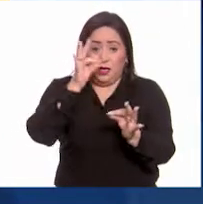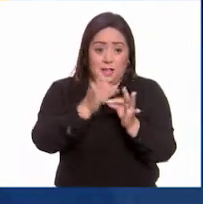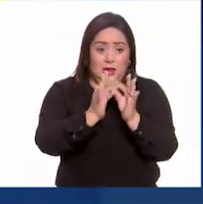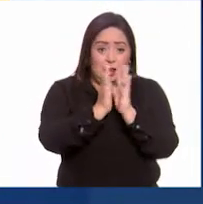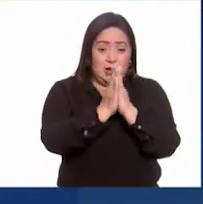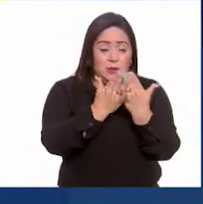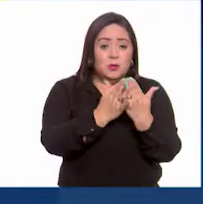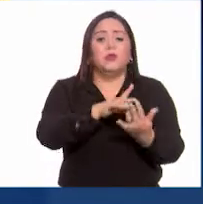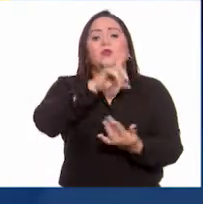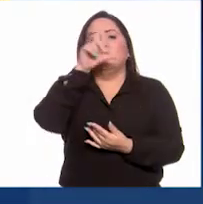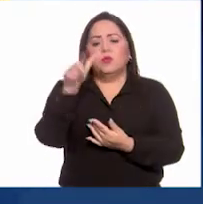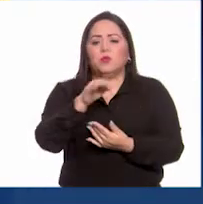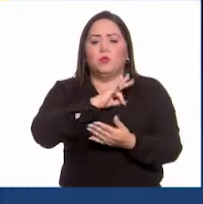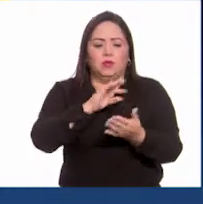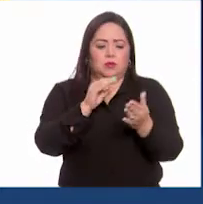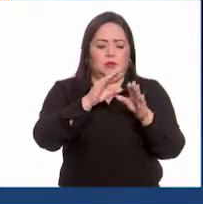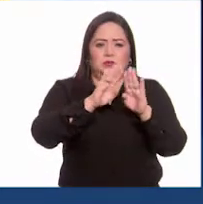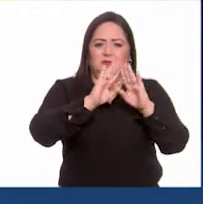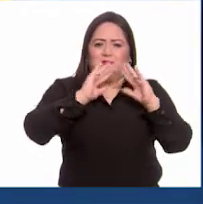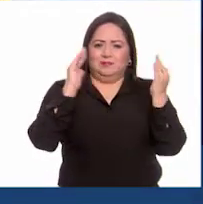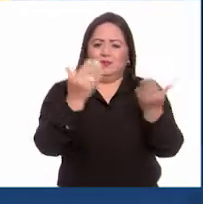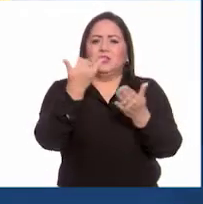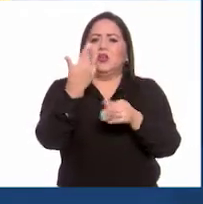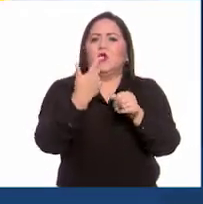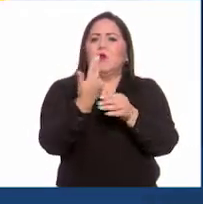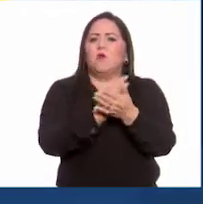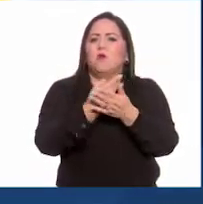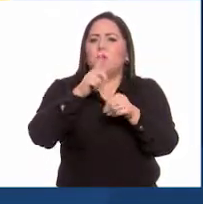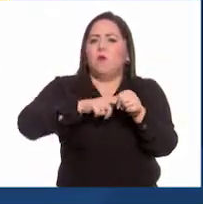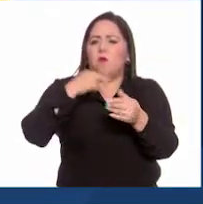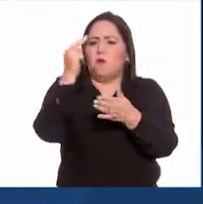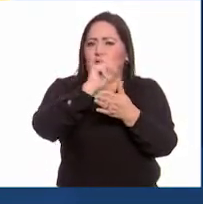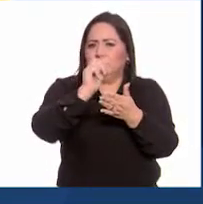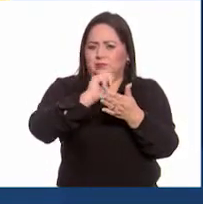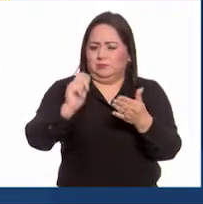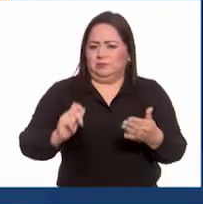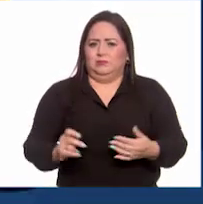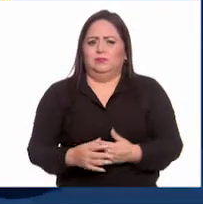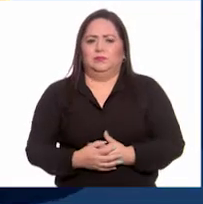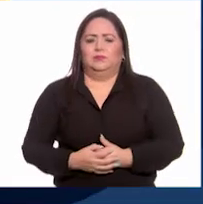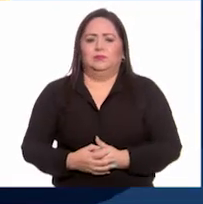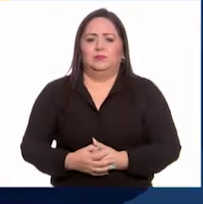libro, se puede ilustrar y colorear.